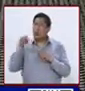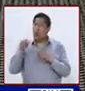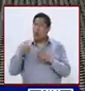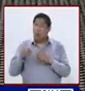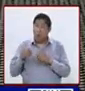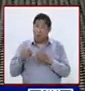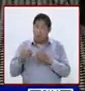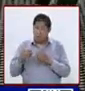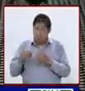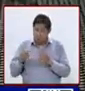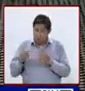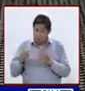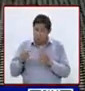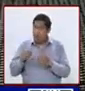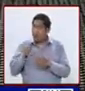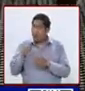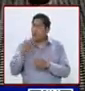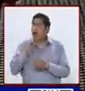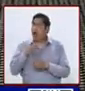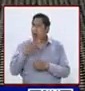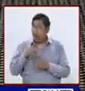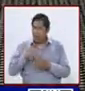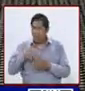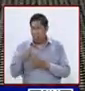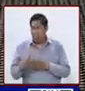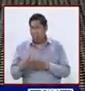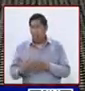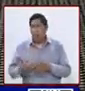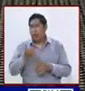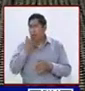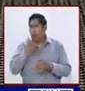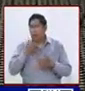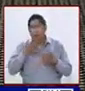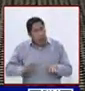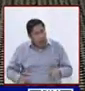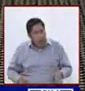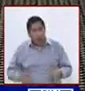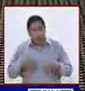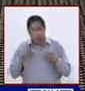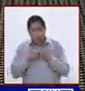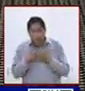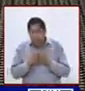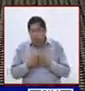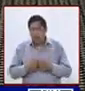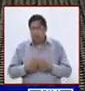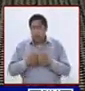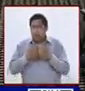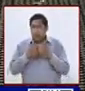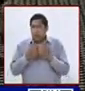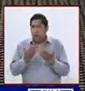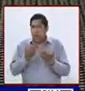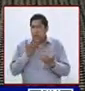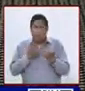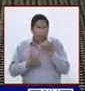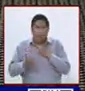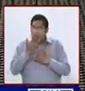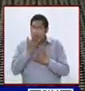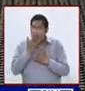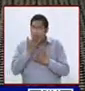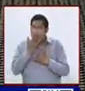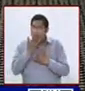lo que ellas están ofreciendo, en este caso piedras, otros elementos, no van a llegar a destino, se van a doblar el pie, se van a caer de